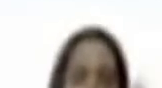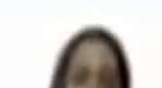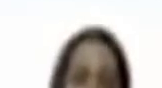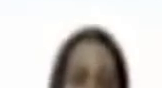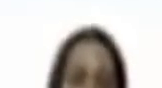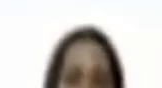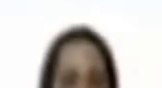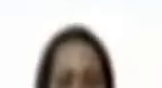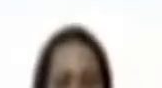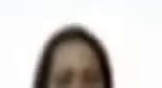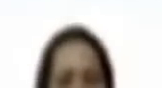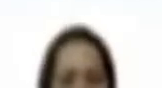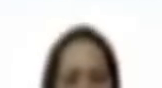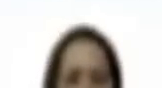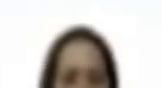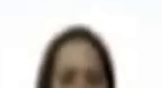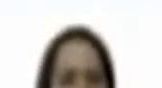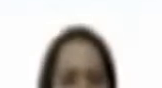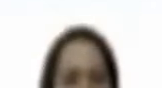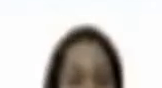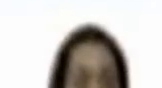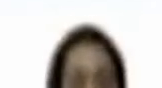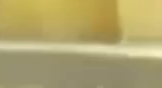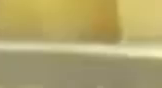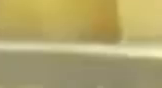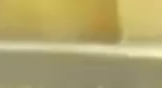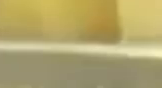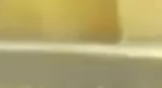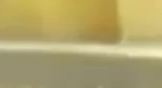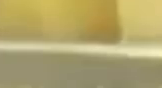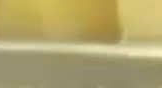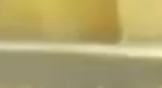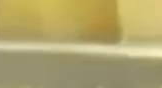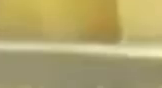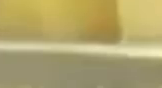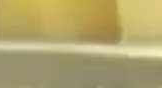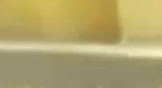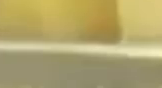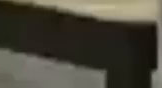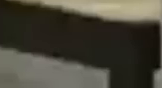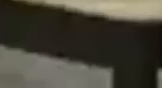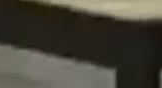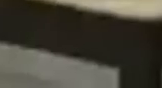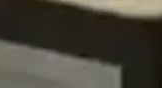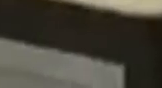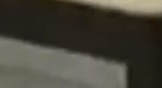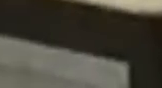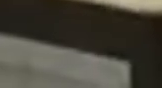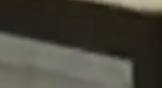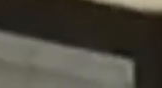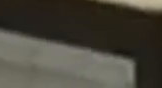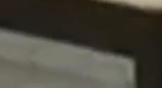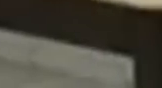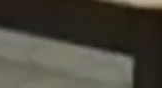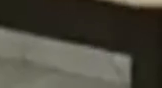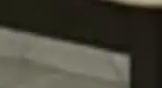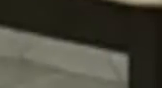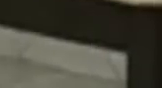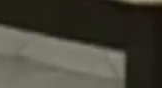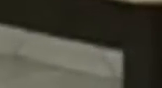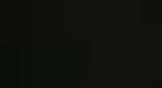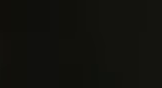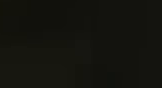hay que compartirla porque realmente El dictador venezolano está pasado de Sinvergüenza de descarado con el pueblo venezolano señores cómo es posible que mientras muchos están